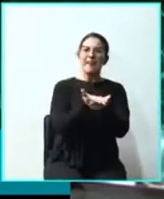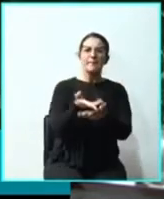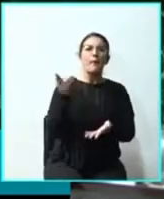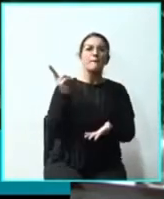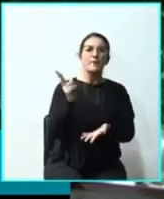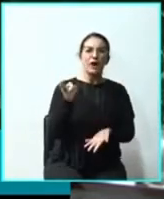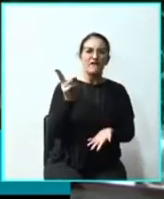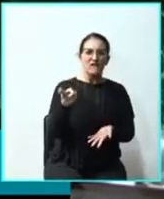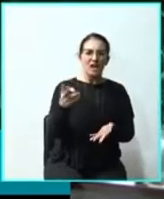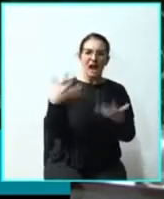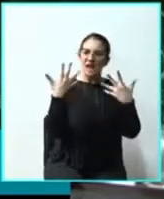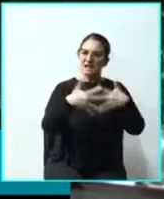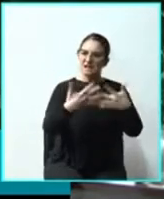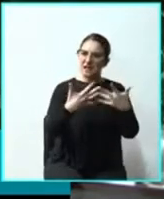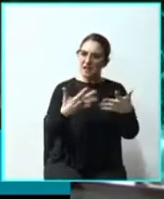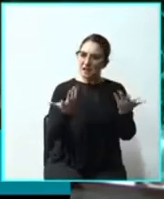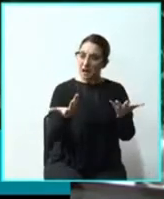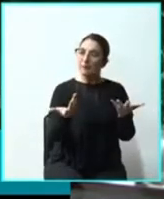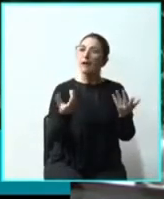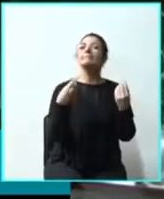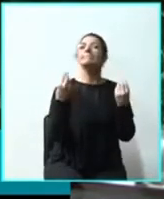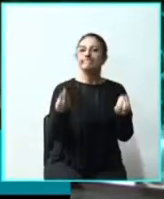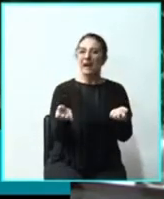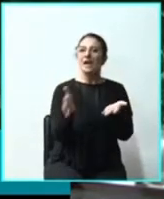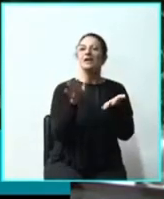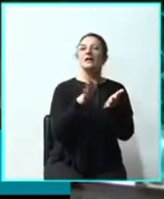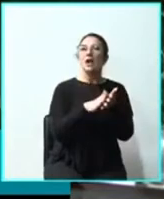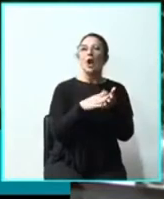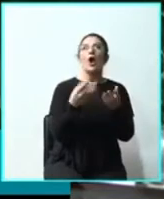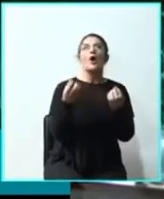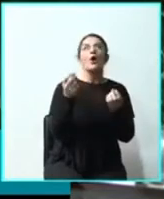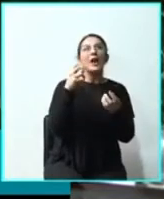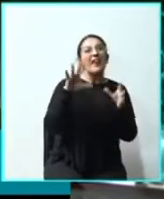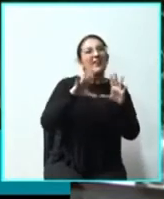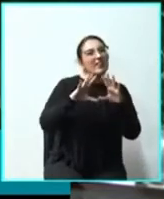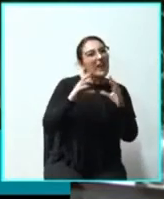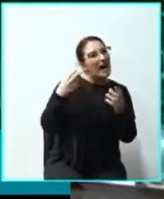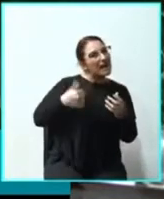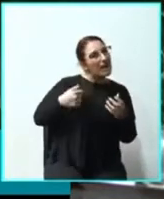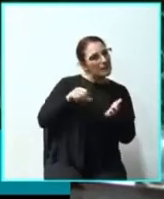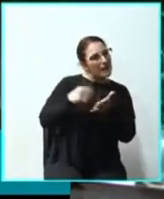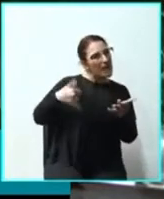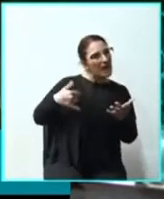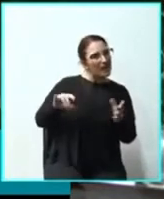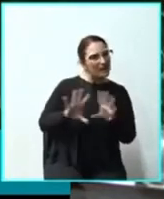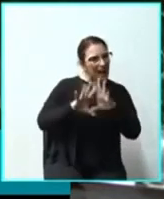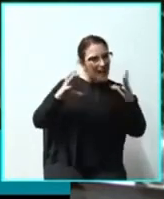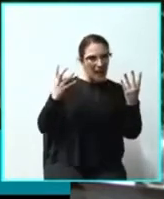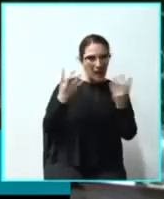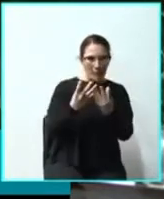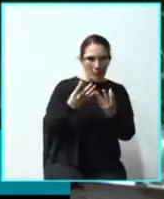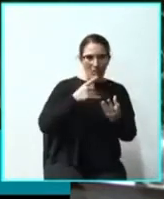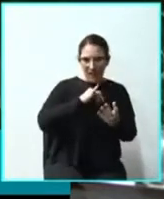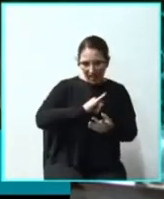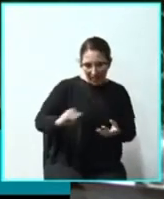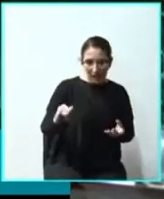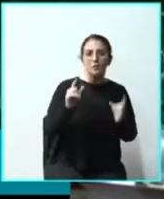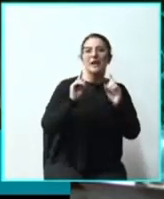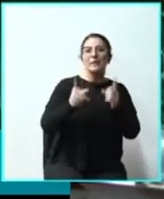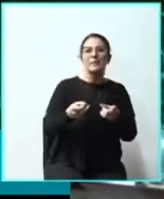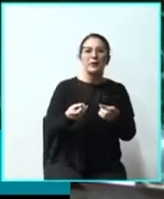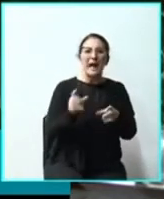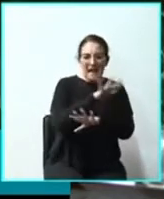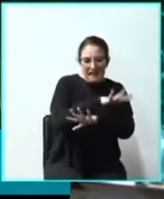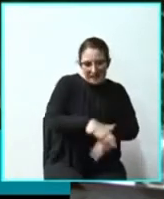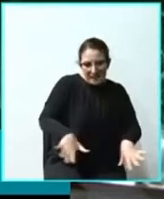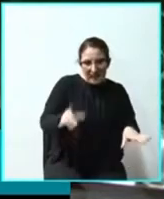sistema con base en las denuncias que ya tiene la Argentina en el mundo, entre ellas porque se incluye a niños y niñas, algo